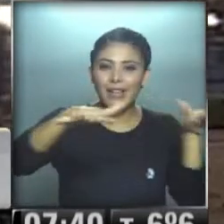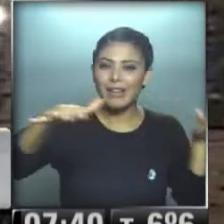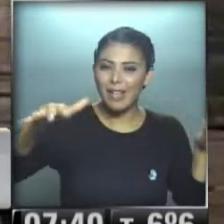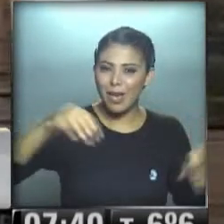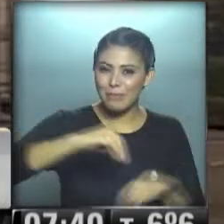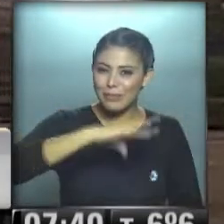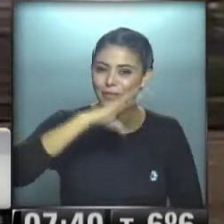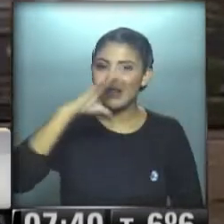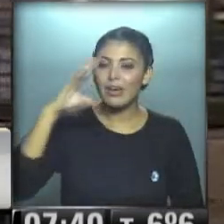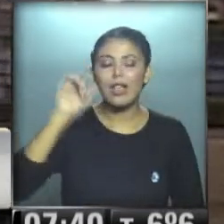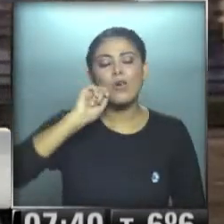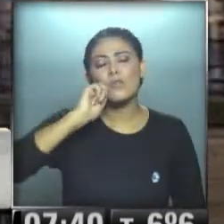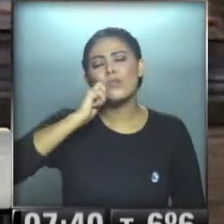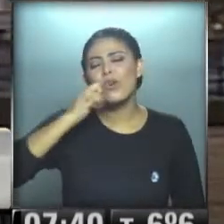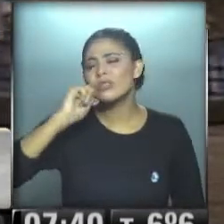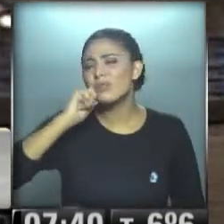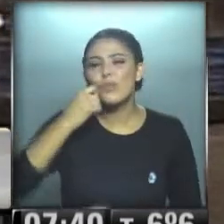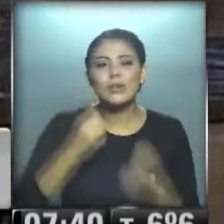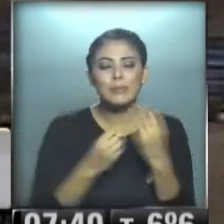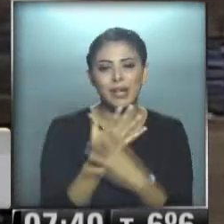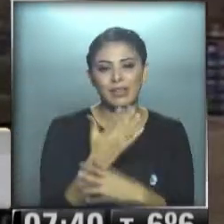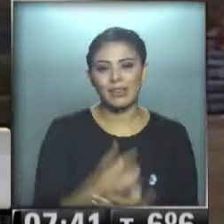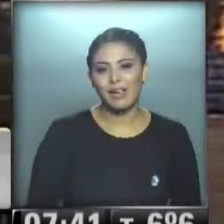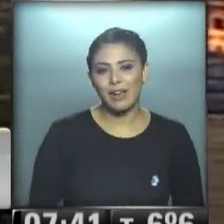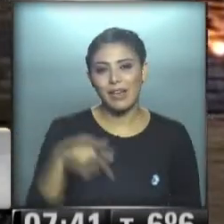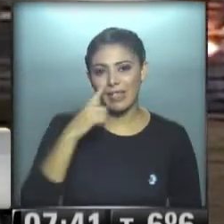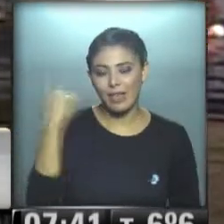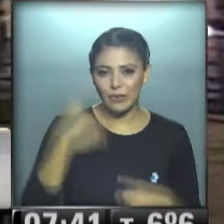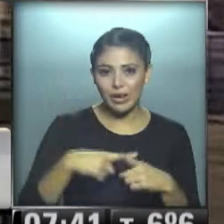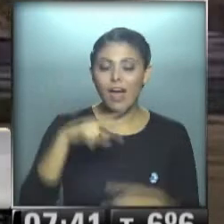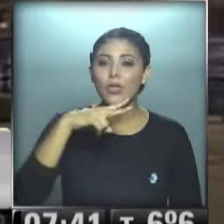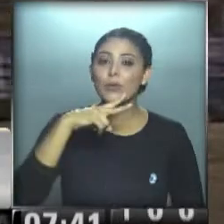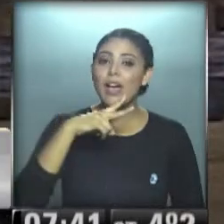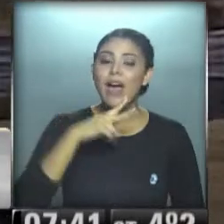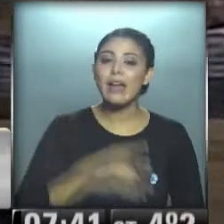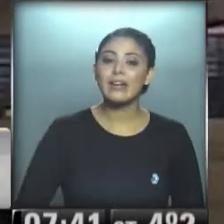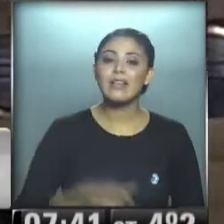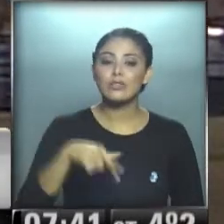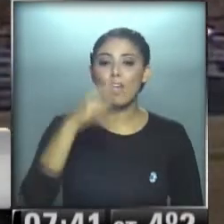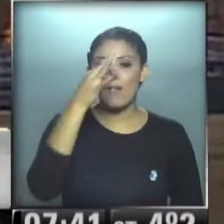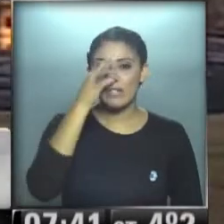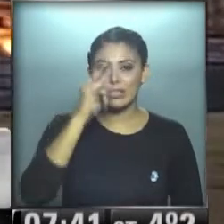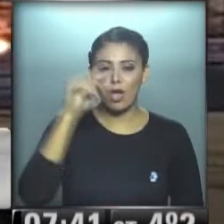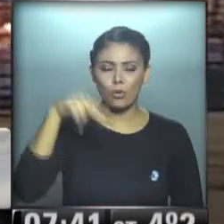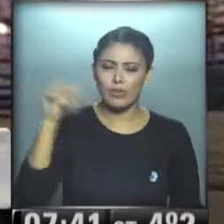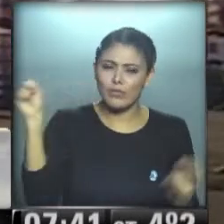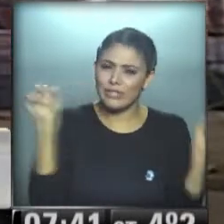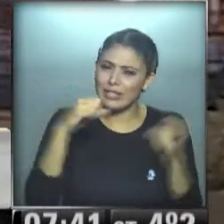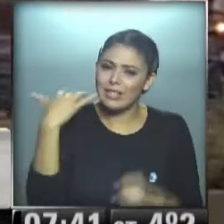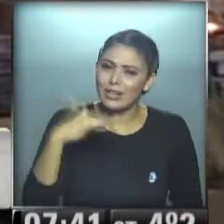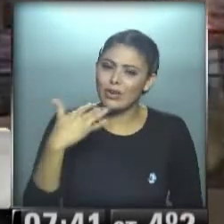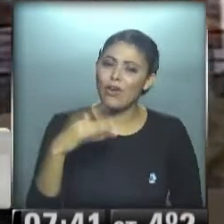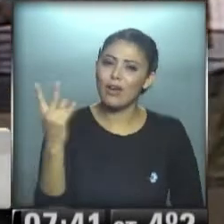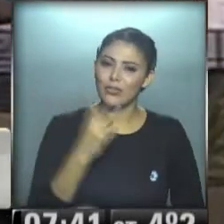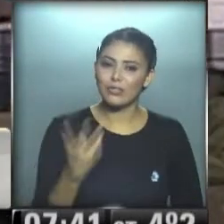madrugada la mañana hermosa hermosa mañana por supuesto de feriado de viernes de 20 de junio muy frío silueta y por